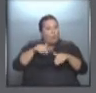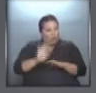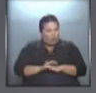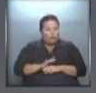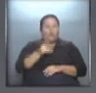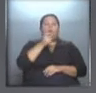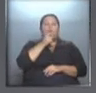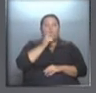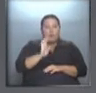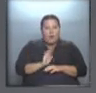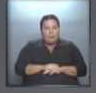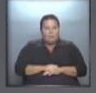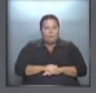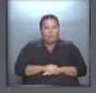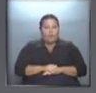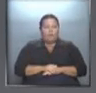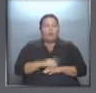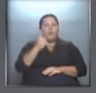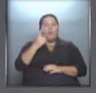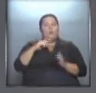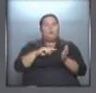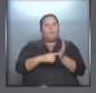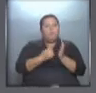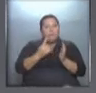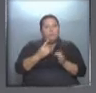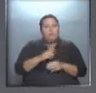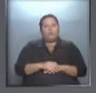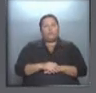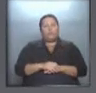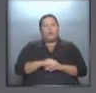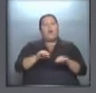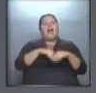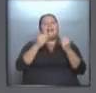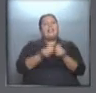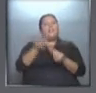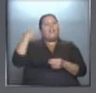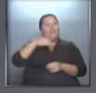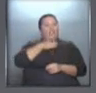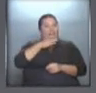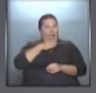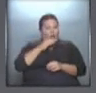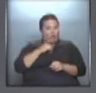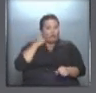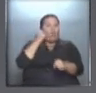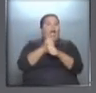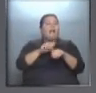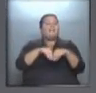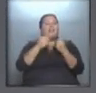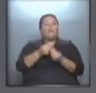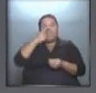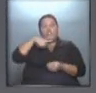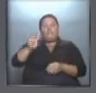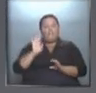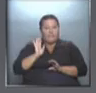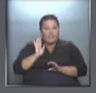Por ejemplo, digamos, hubo un punto de contacto en algún sentido. Tomemos el resultado de las PASO, digamos, hasta conocer los resultados